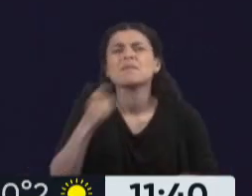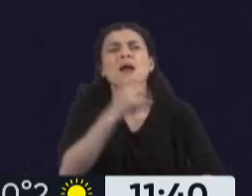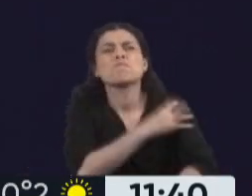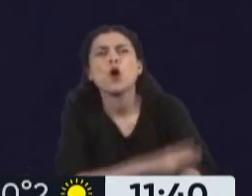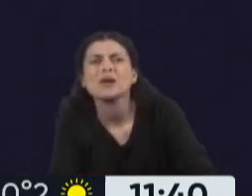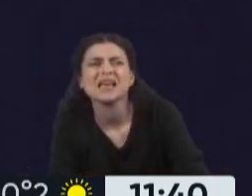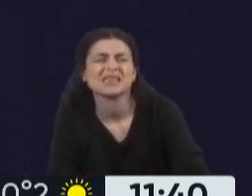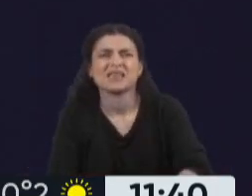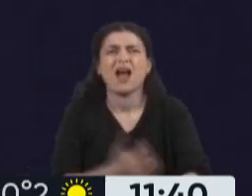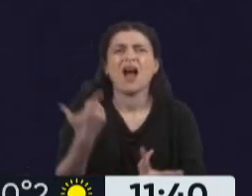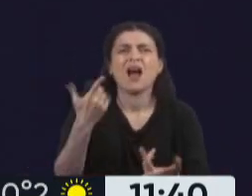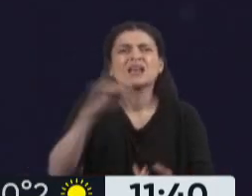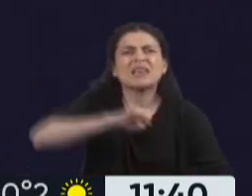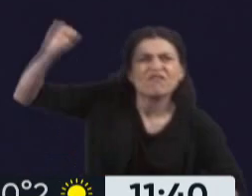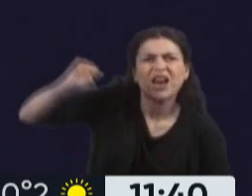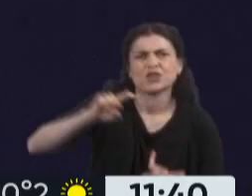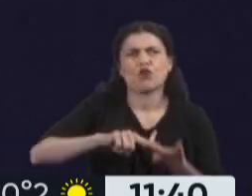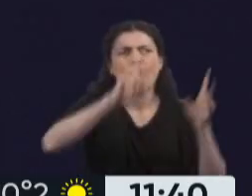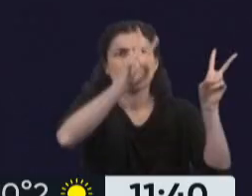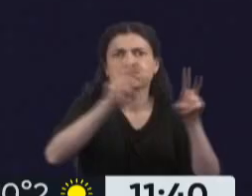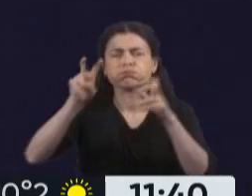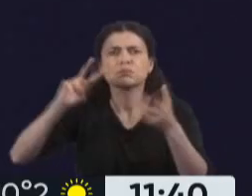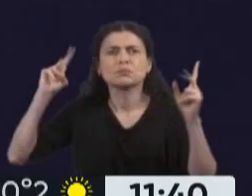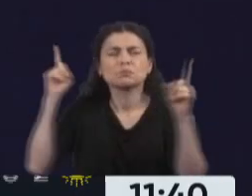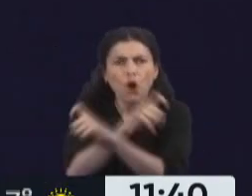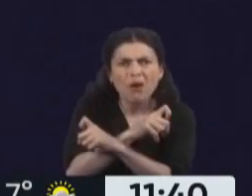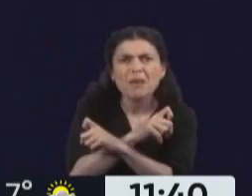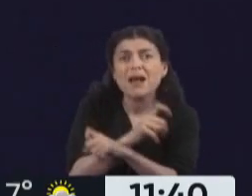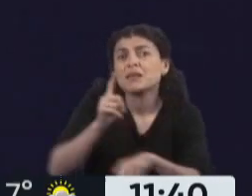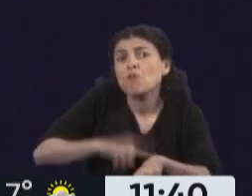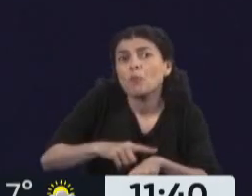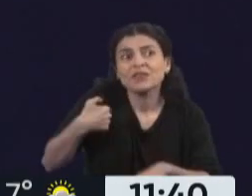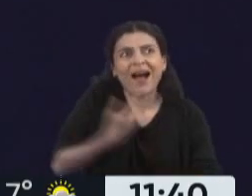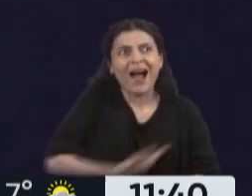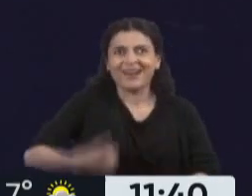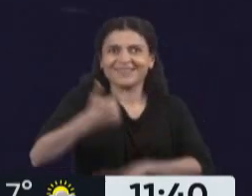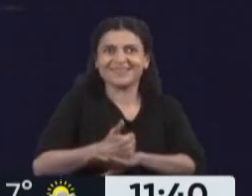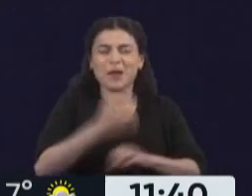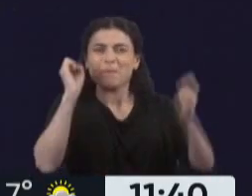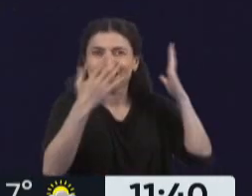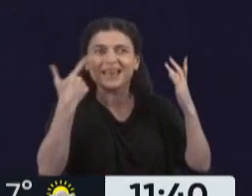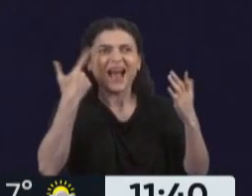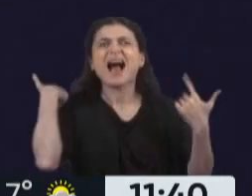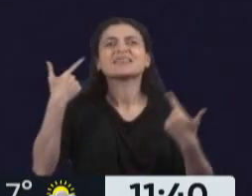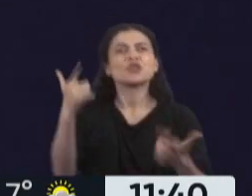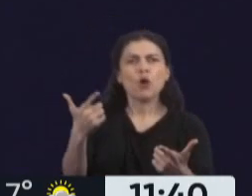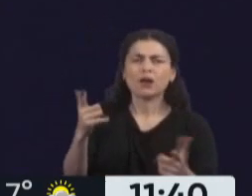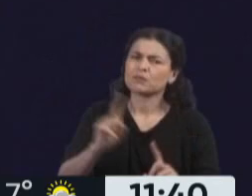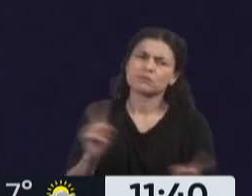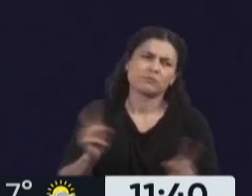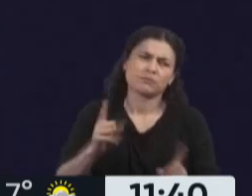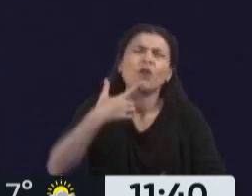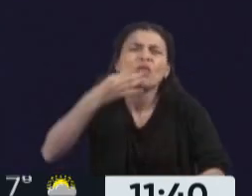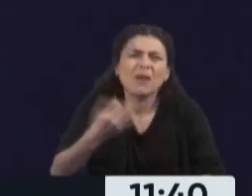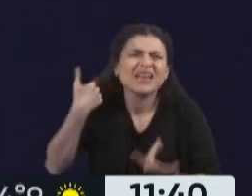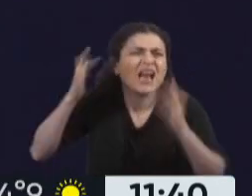inflación y todos los problemas que tenemos comenzaron el 10 de diciembre, y lo que no se dan cuenta que lo que comenzó el 10 de diciembre en